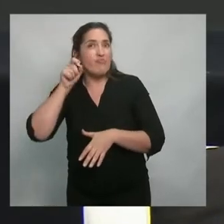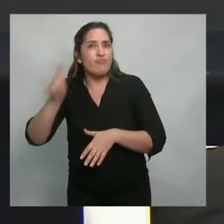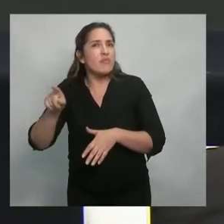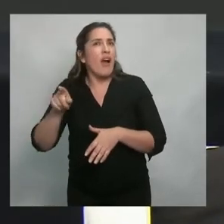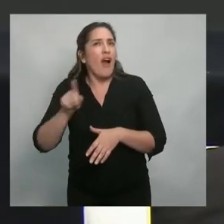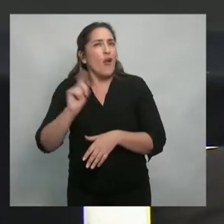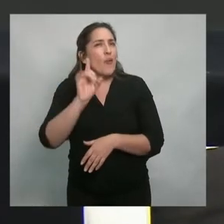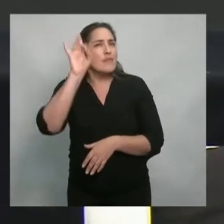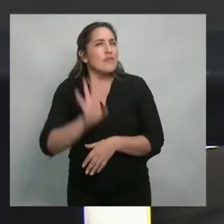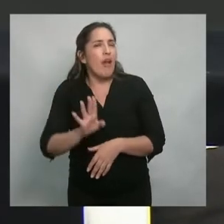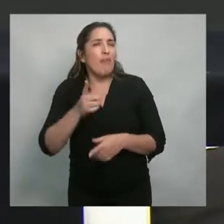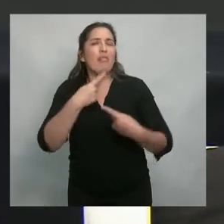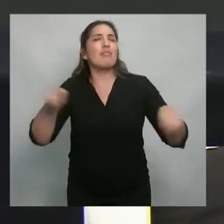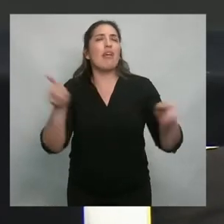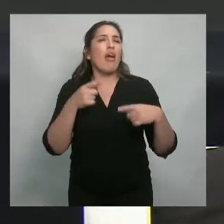Perdón, me pego.